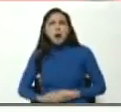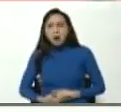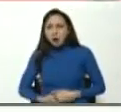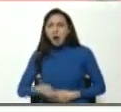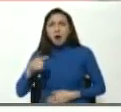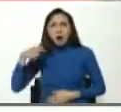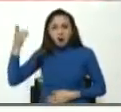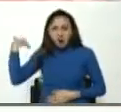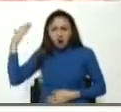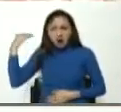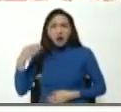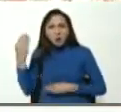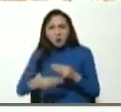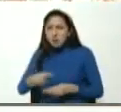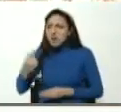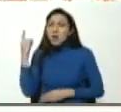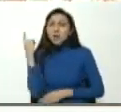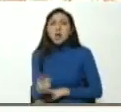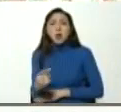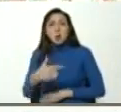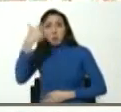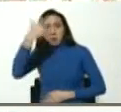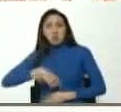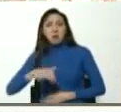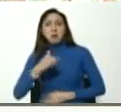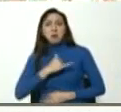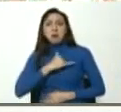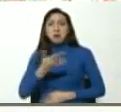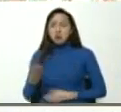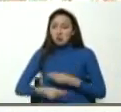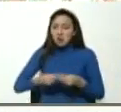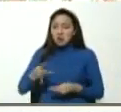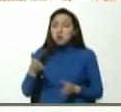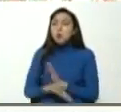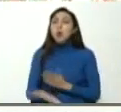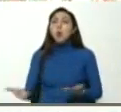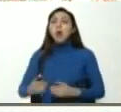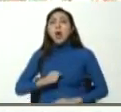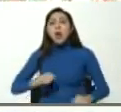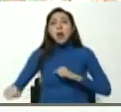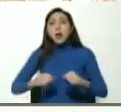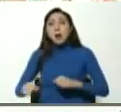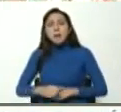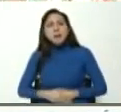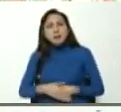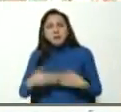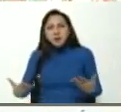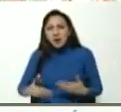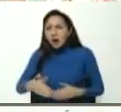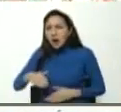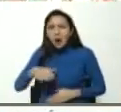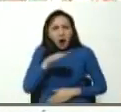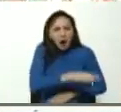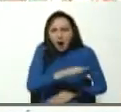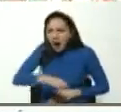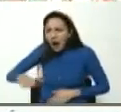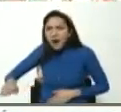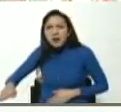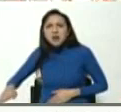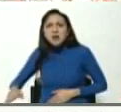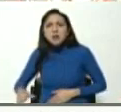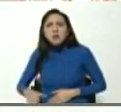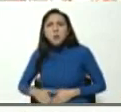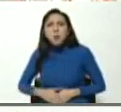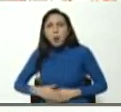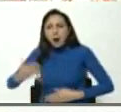declarado por él luego había hecho una maniobra y había colocado carros para tapar todas